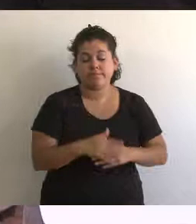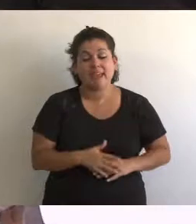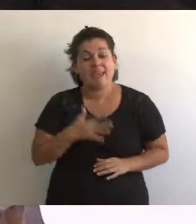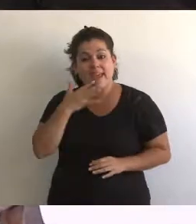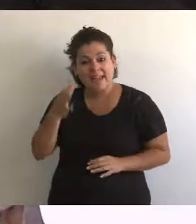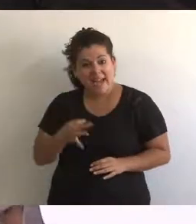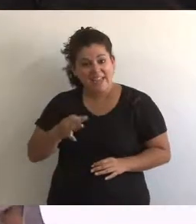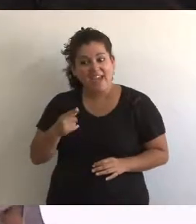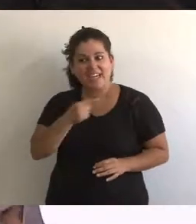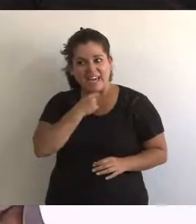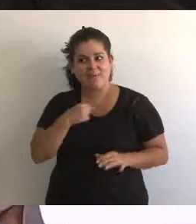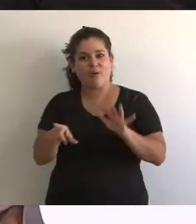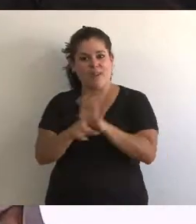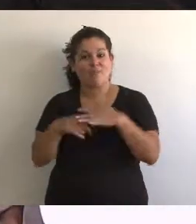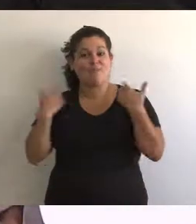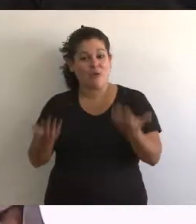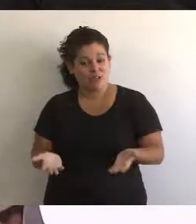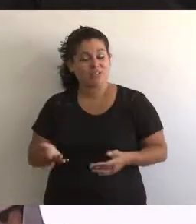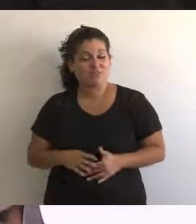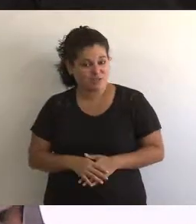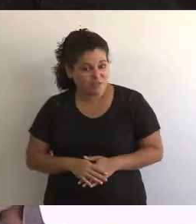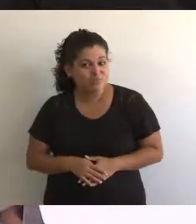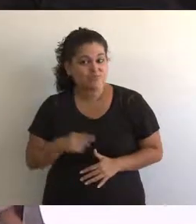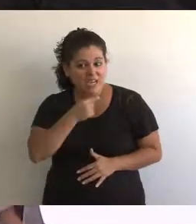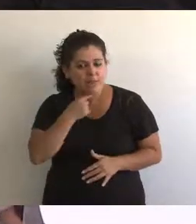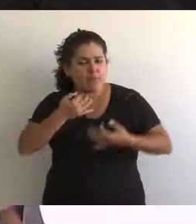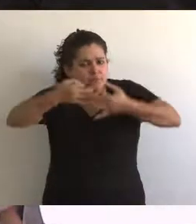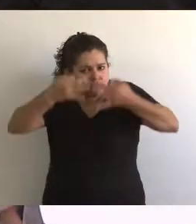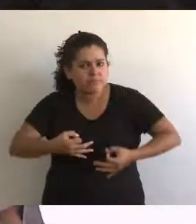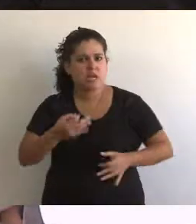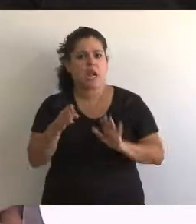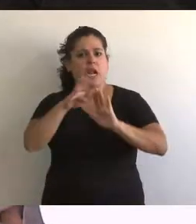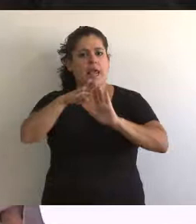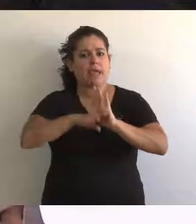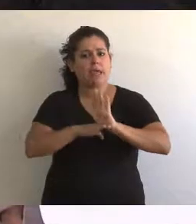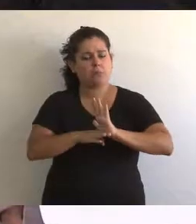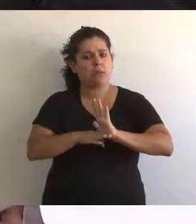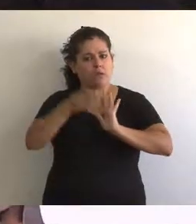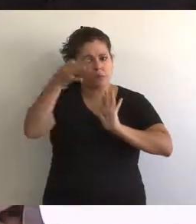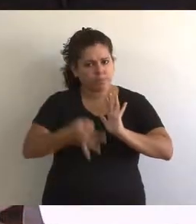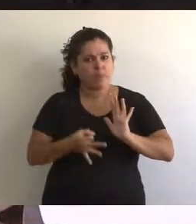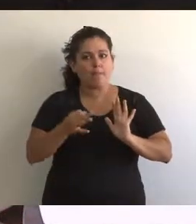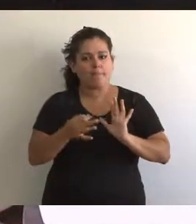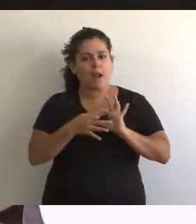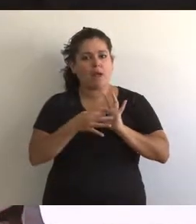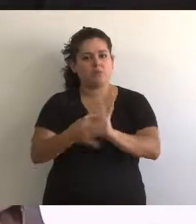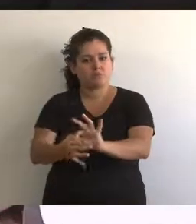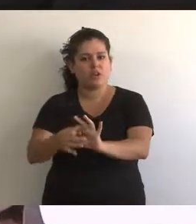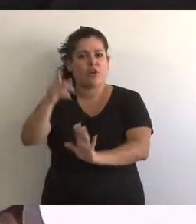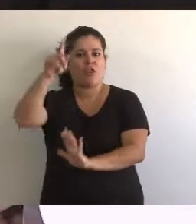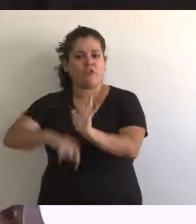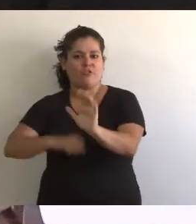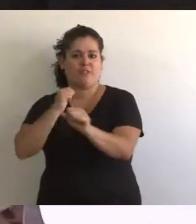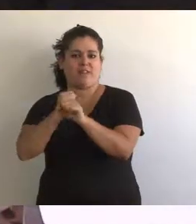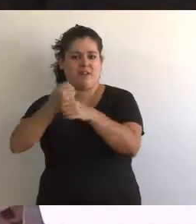digamos. En realidad, por eso queremos legislarlo, por eso queremos establecer un régimen que esté vinculado a la